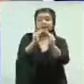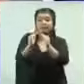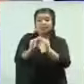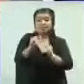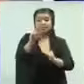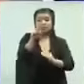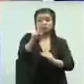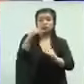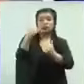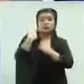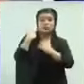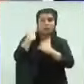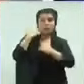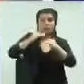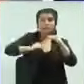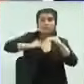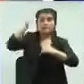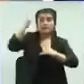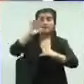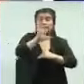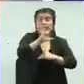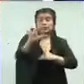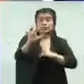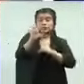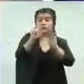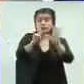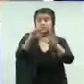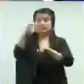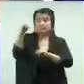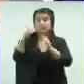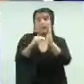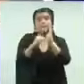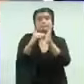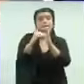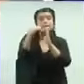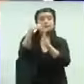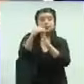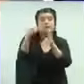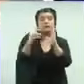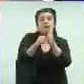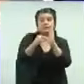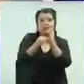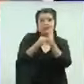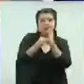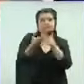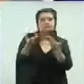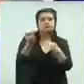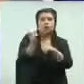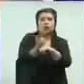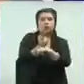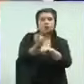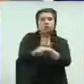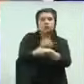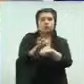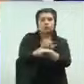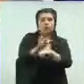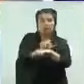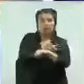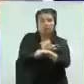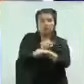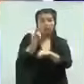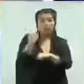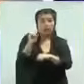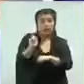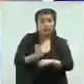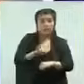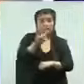manos, más de 560 millones de quetzales que han sido solo utilizados para